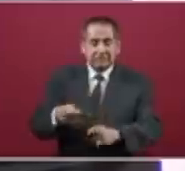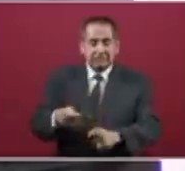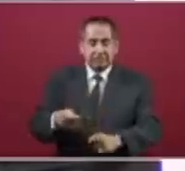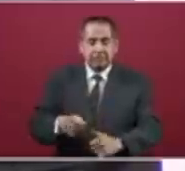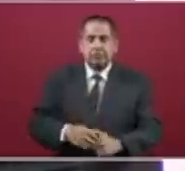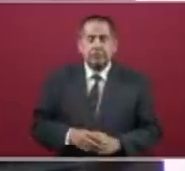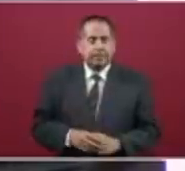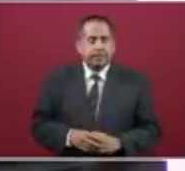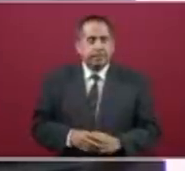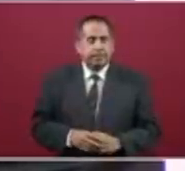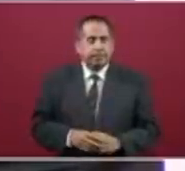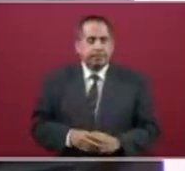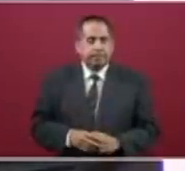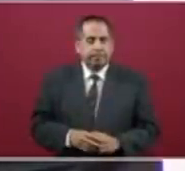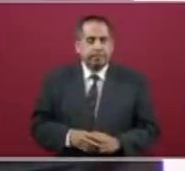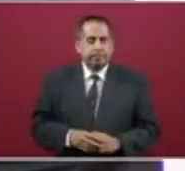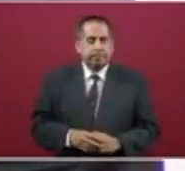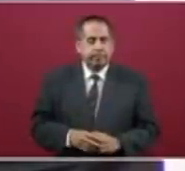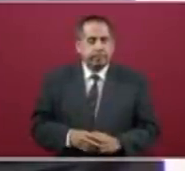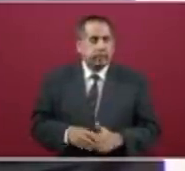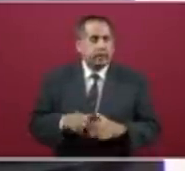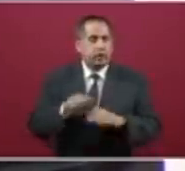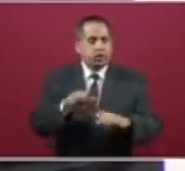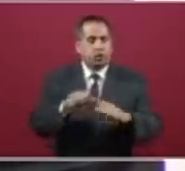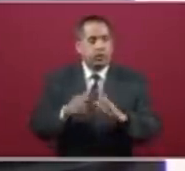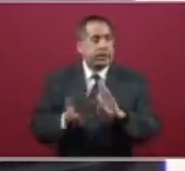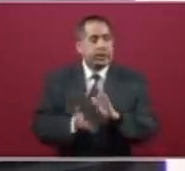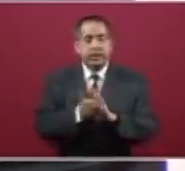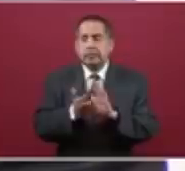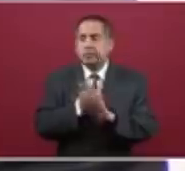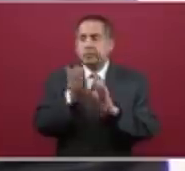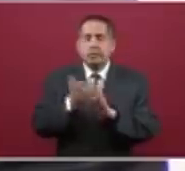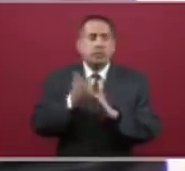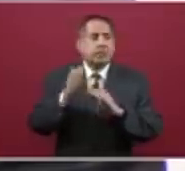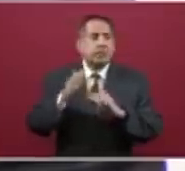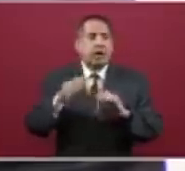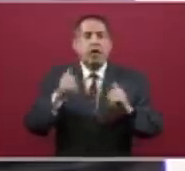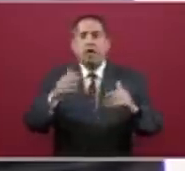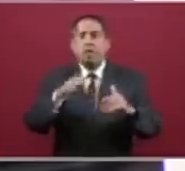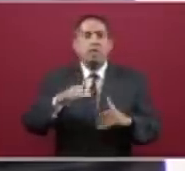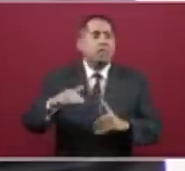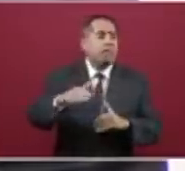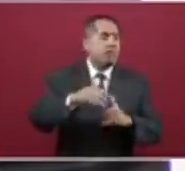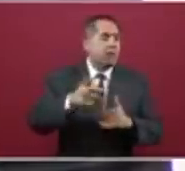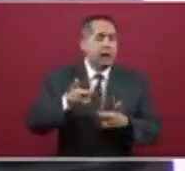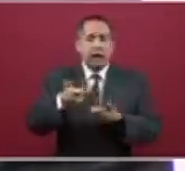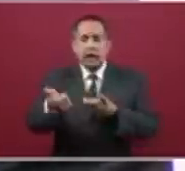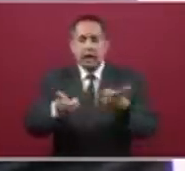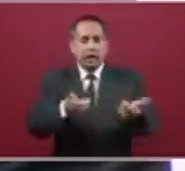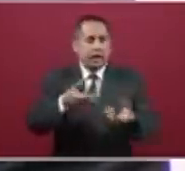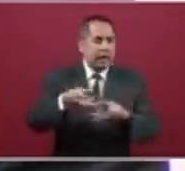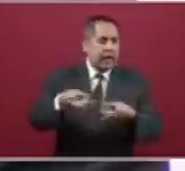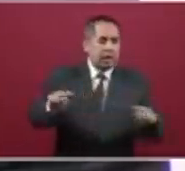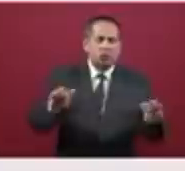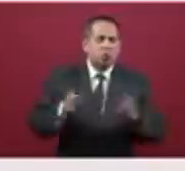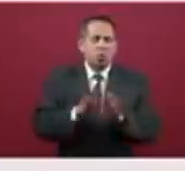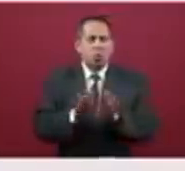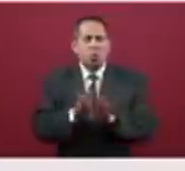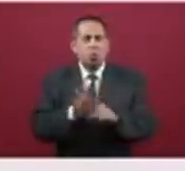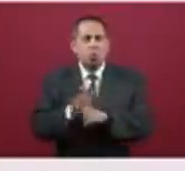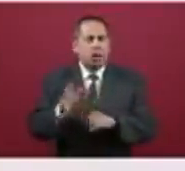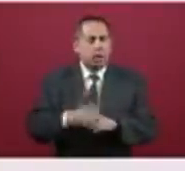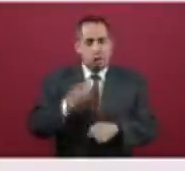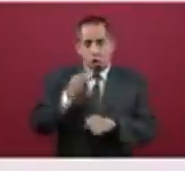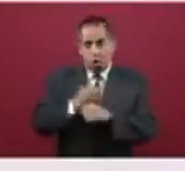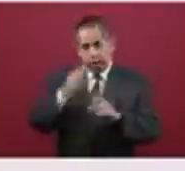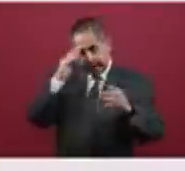en materia de obra pública estamos dando prioridad a la conservación